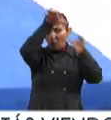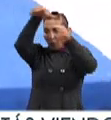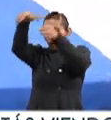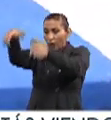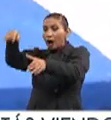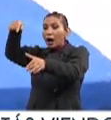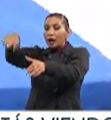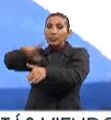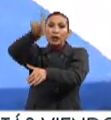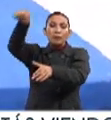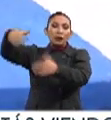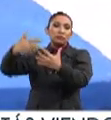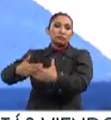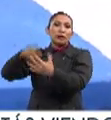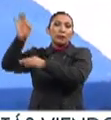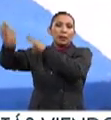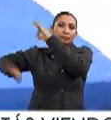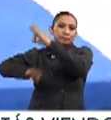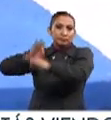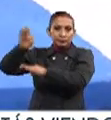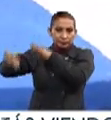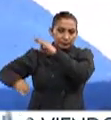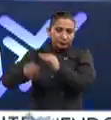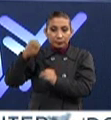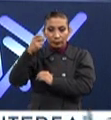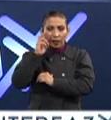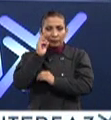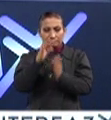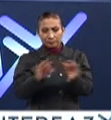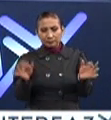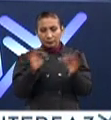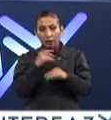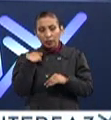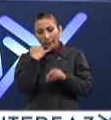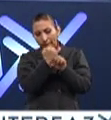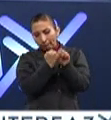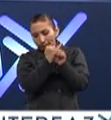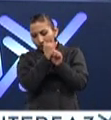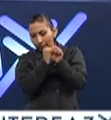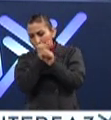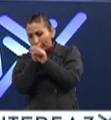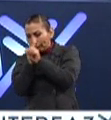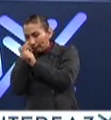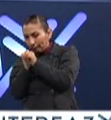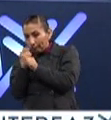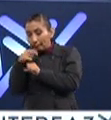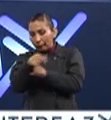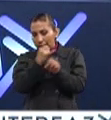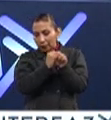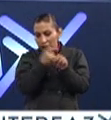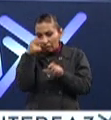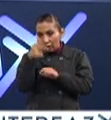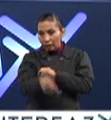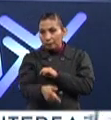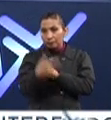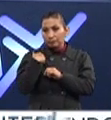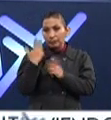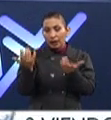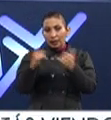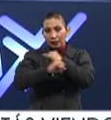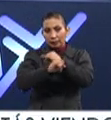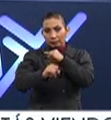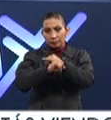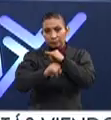para que de ahí vayan a una planta de tratamiento. Esto que estamos comentando, cuando se hace la investigación, pues en la investigación que se tiene en los